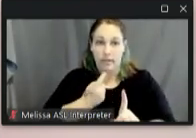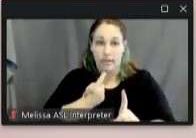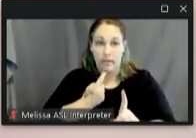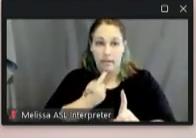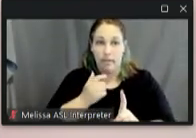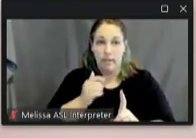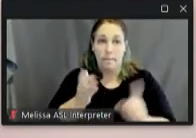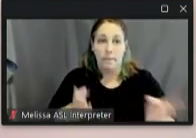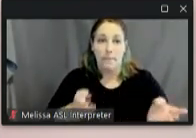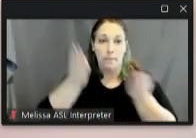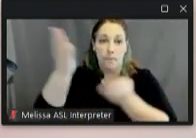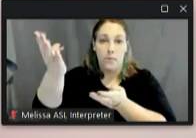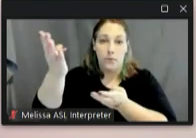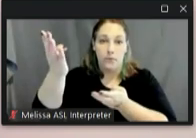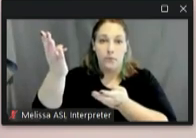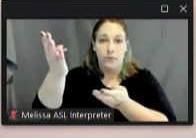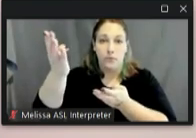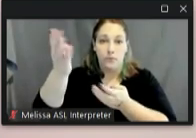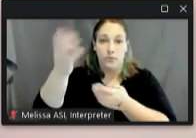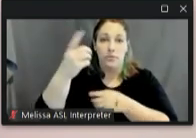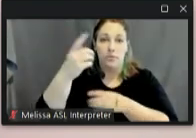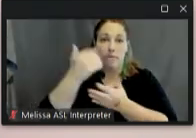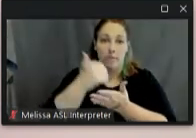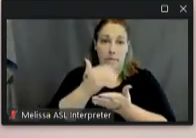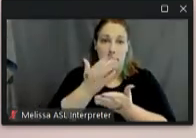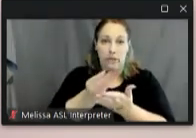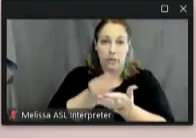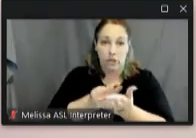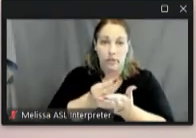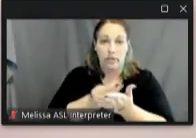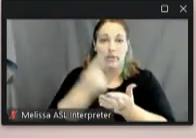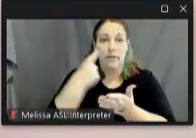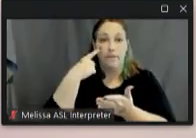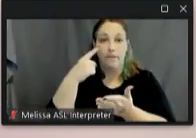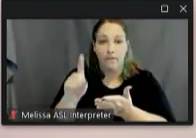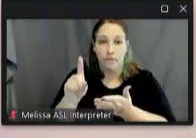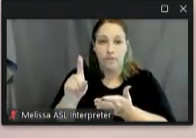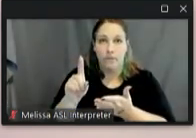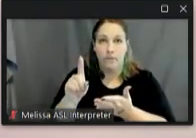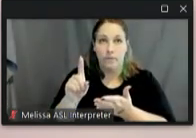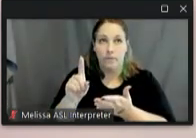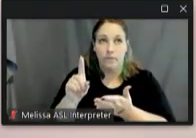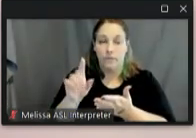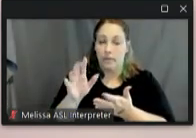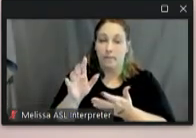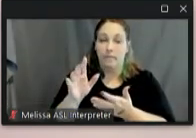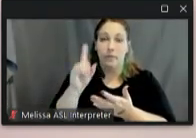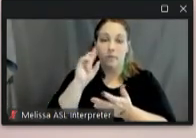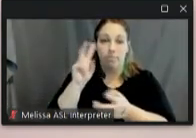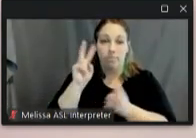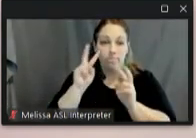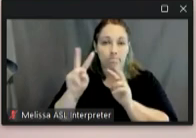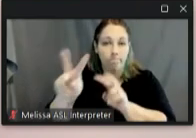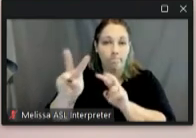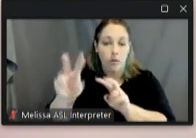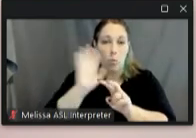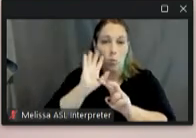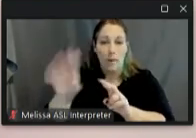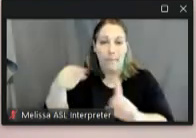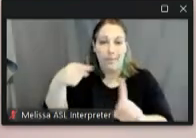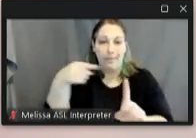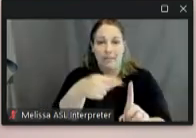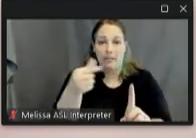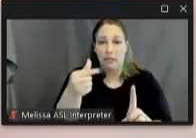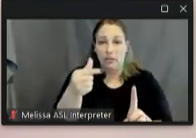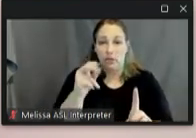enfoque de género, garantizar la incorporación del enfoque de género en su presupuesto desde la institucionalidad pública. Asimismo, manda a